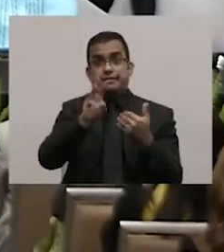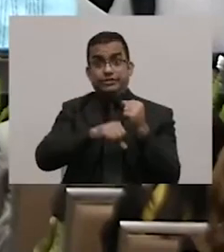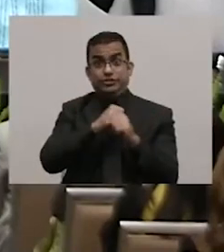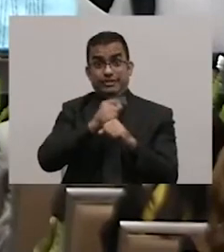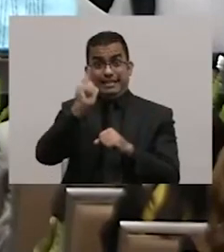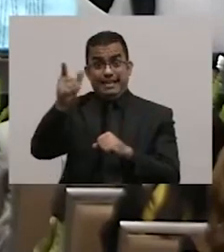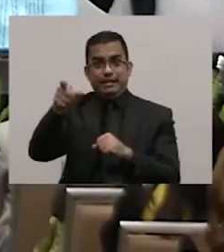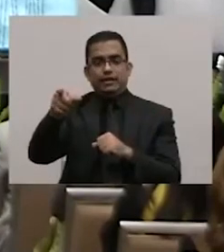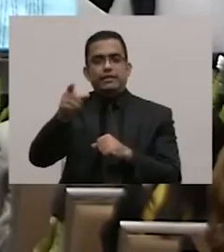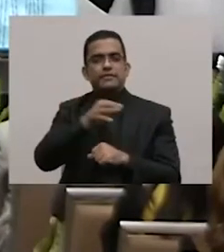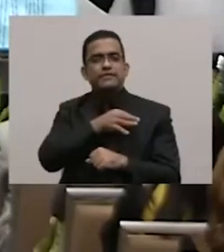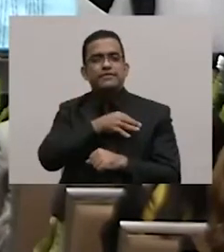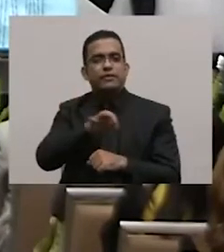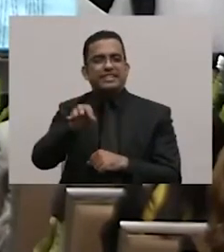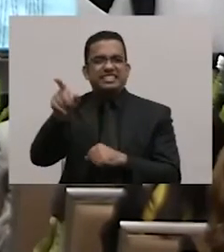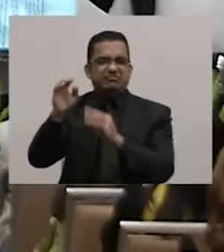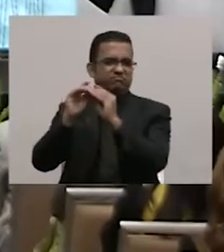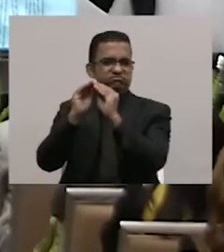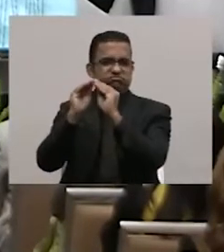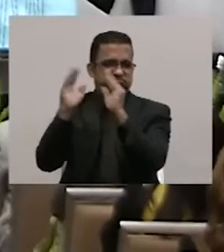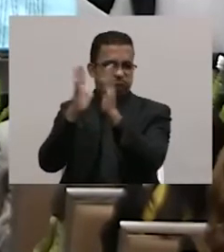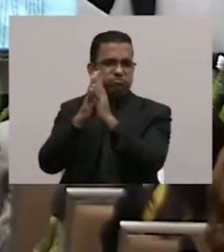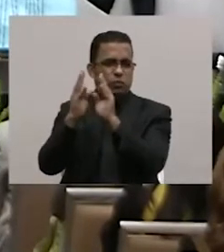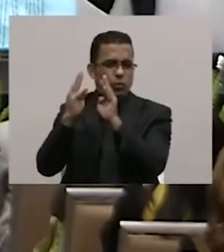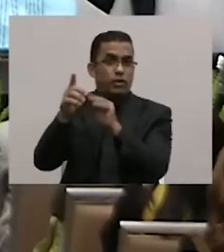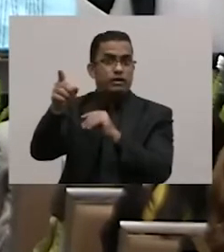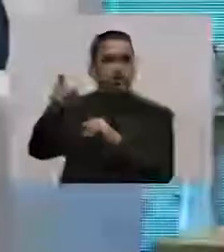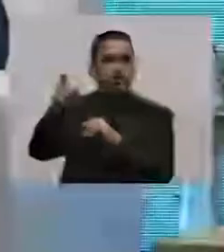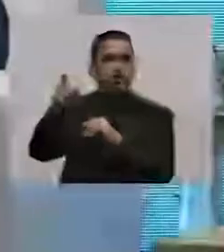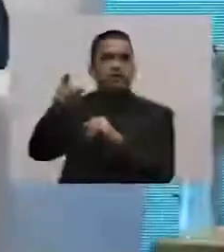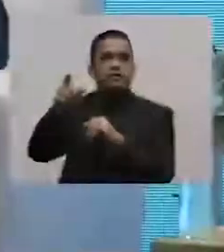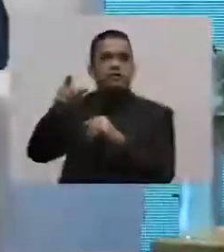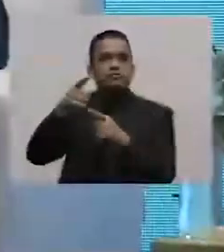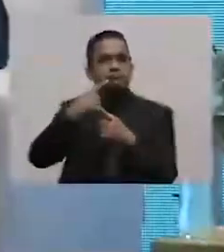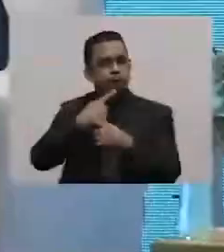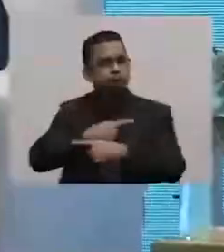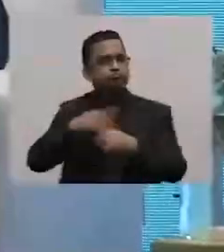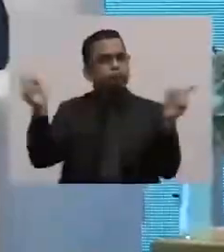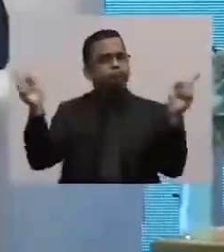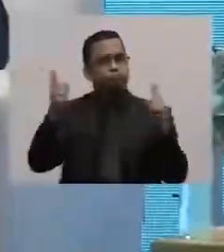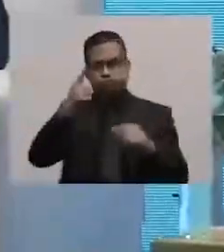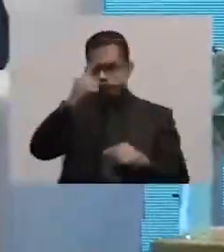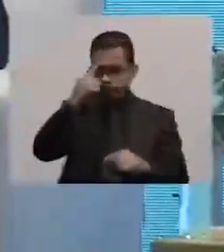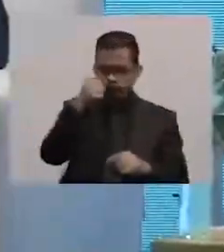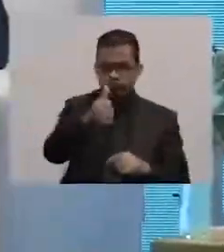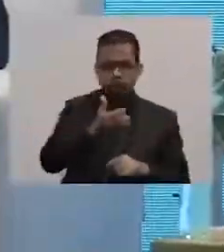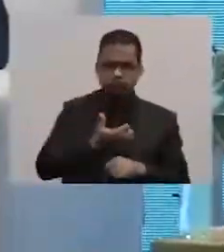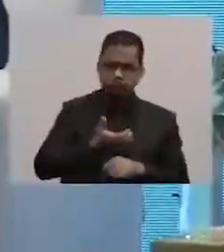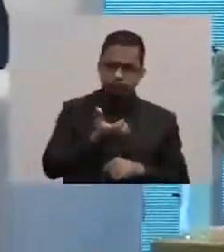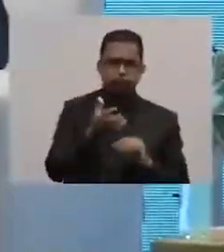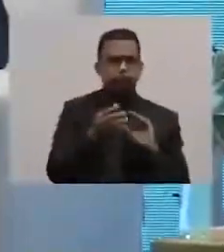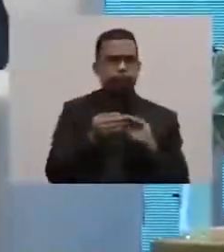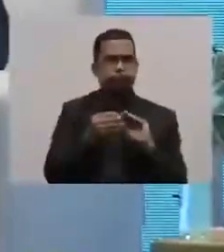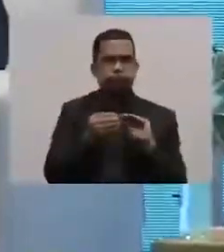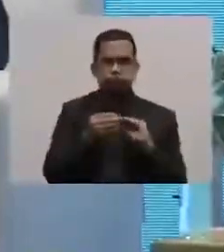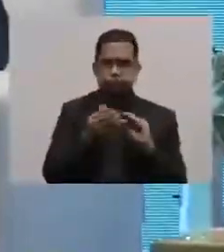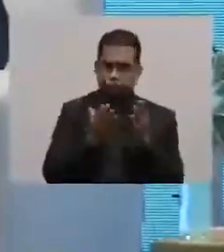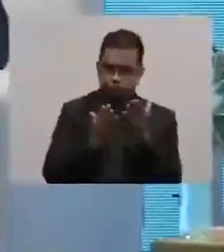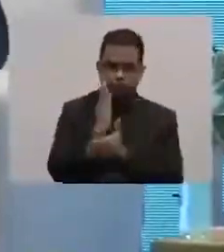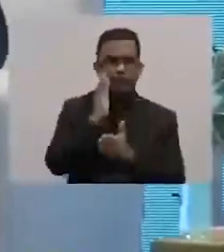Revolución Francesa de 1789 genera el derecho a la libre expresión como un derecho de la condición